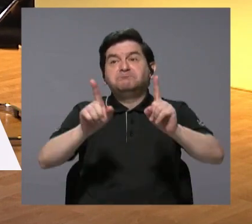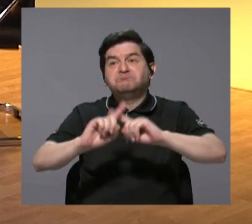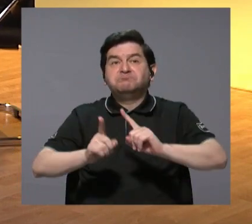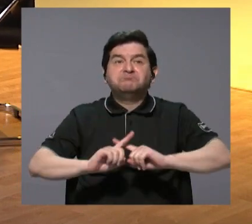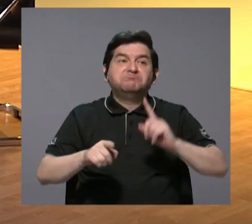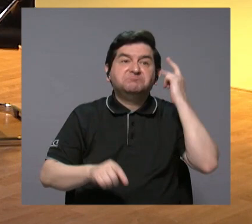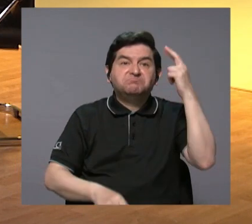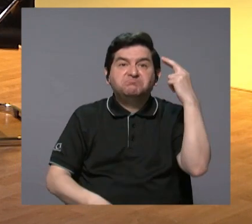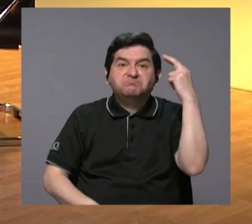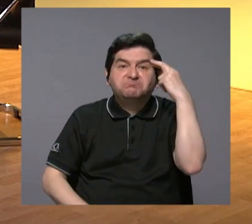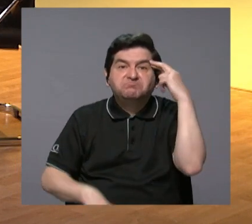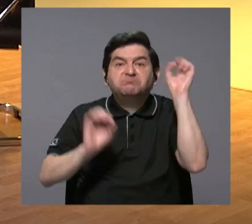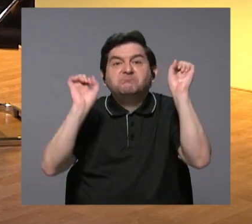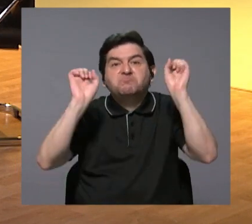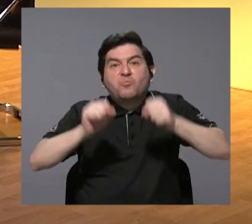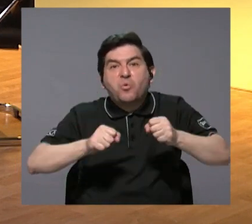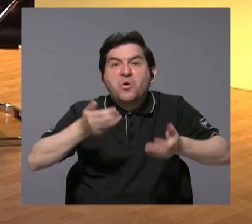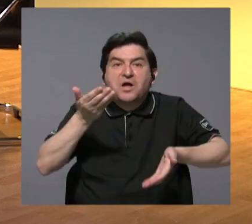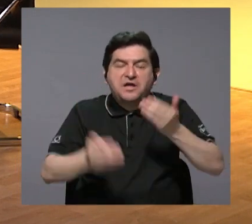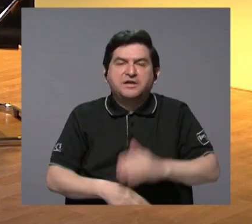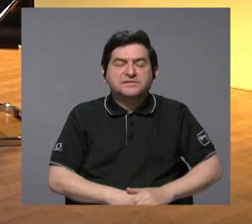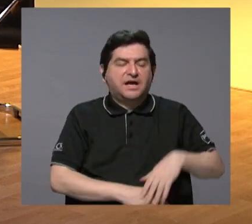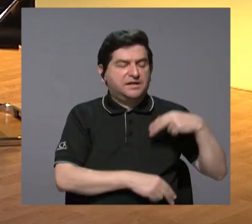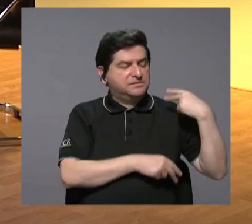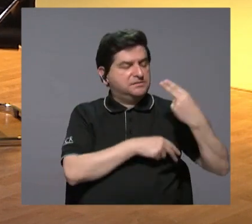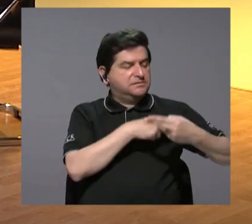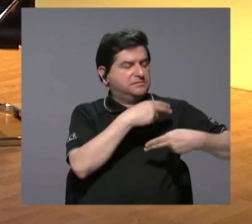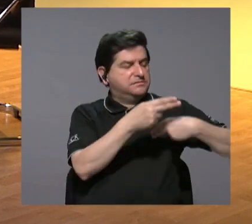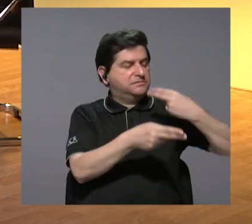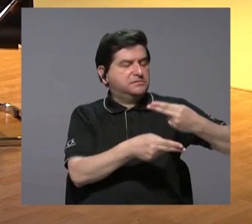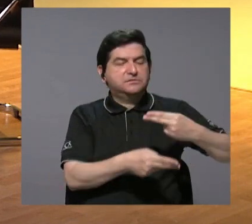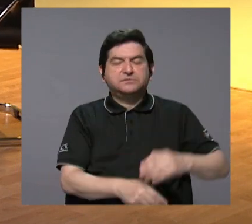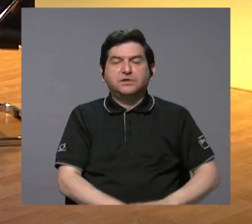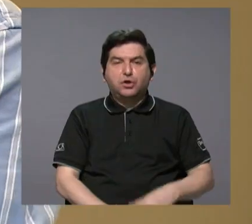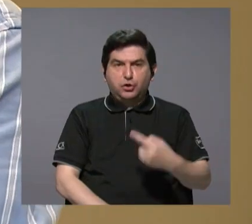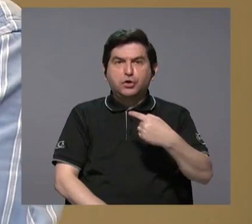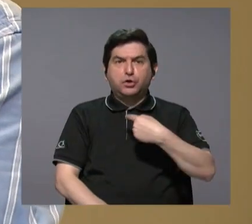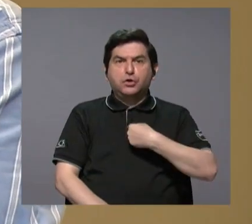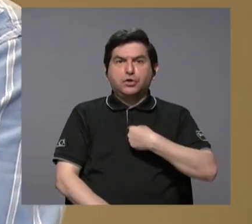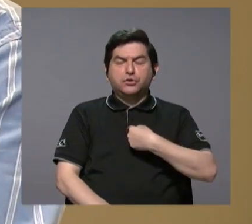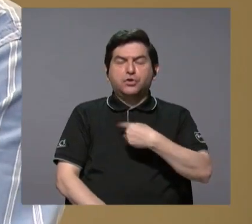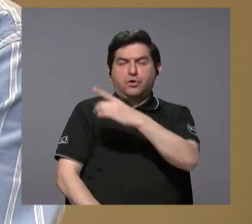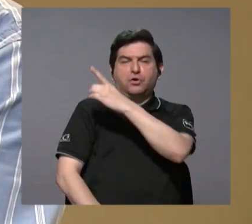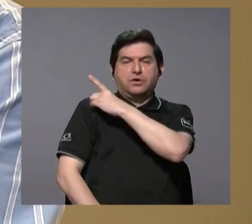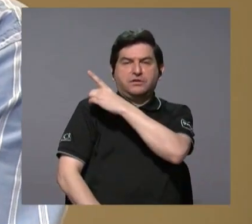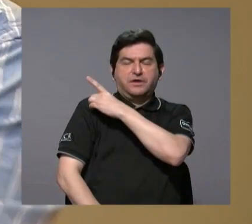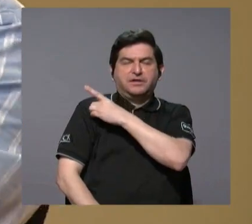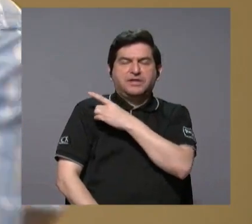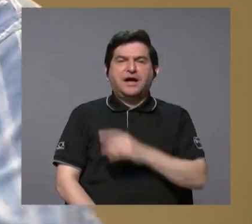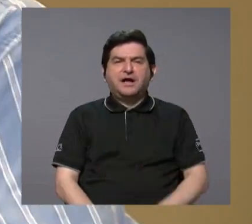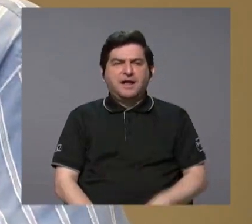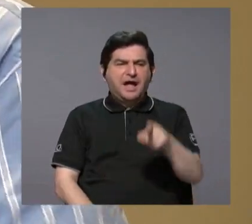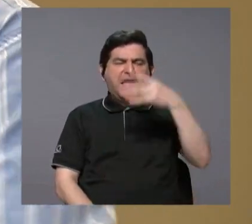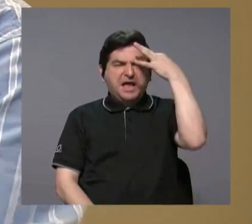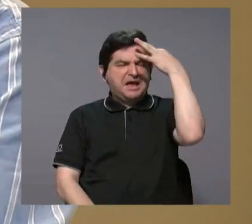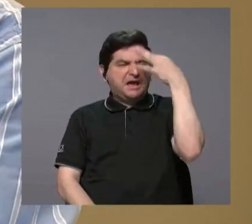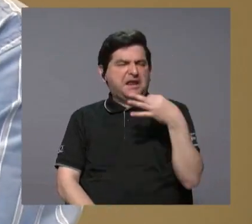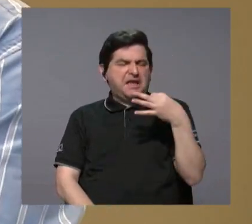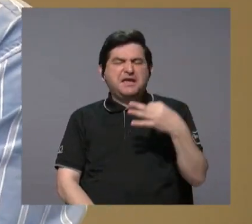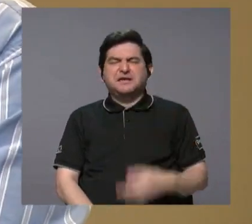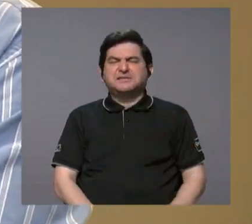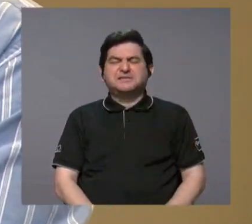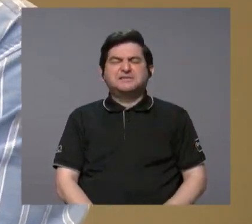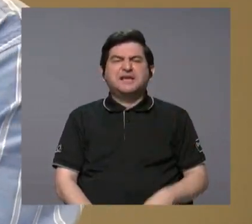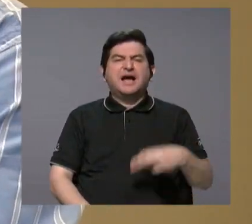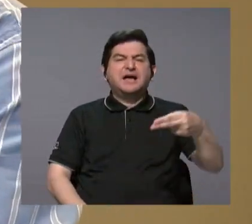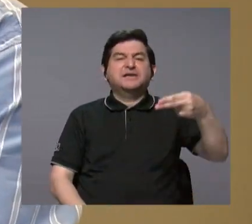diferentes razones, podía ser, heredó, y yo le heredé cuando fui director, una credibilidad histórica.